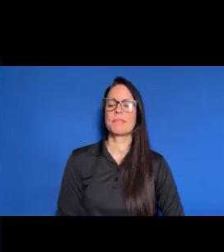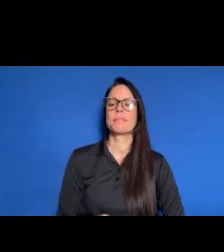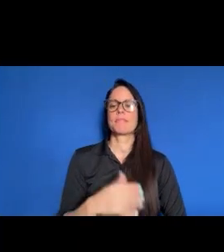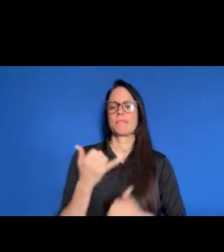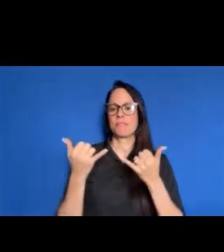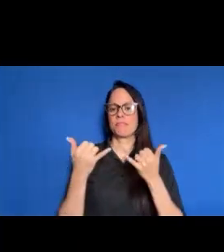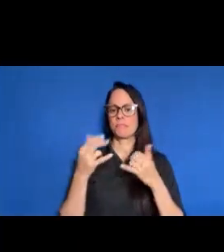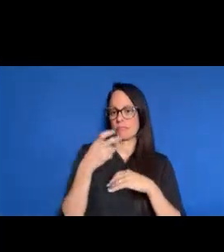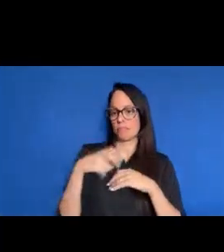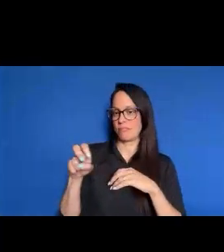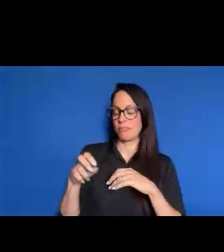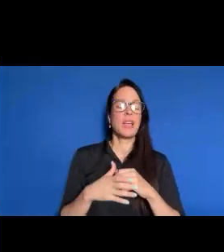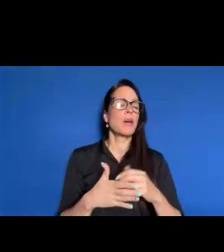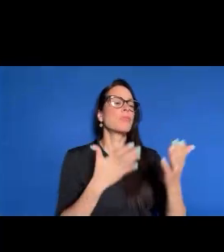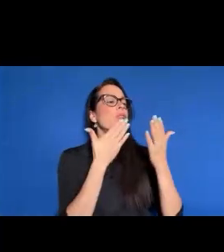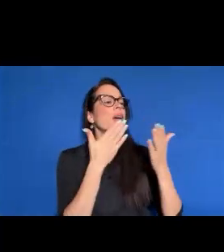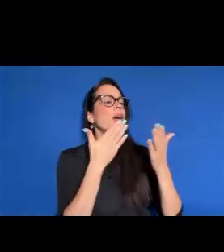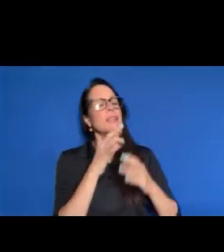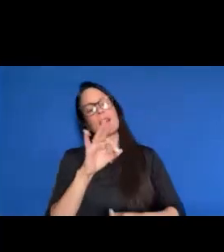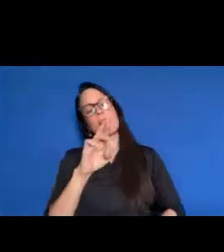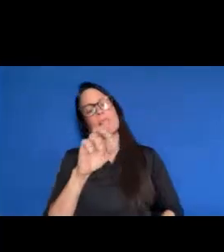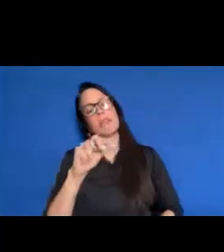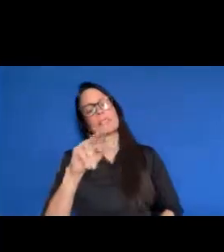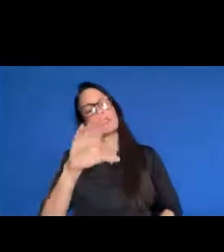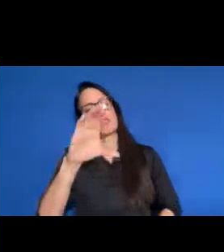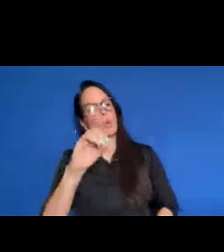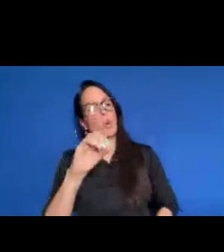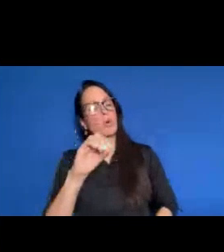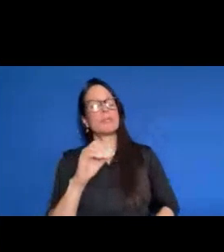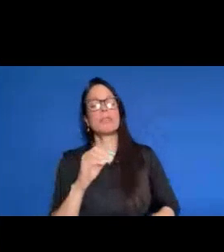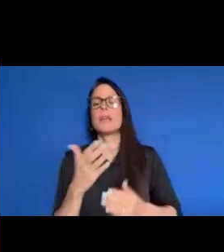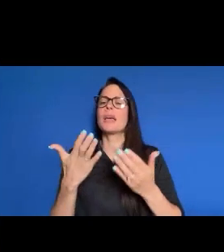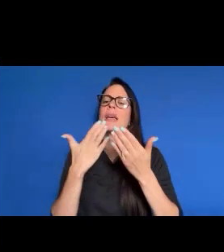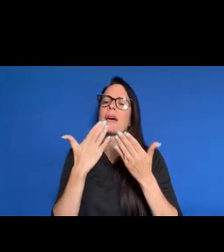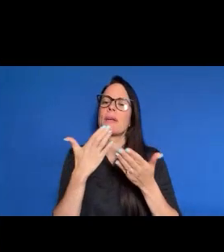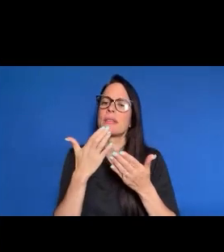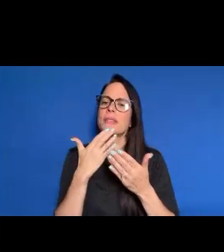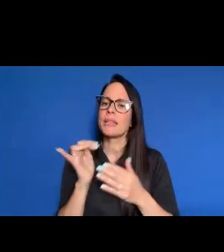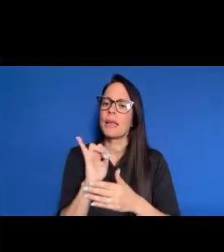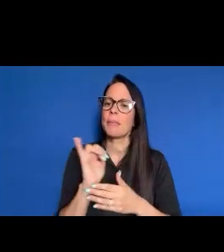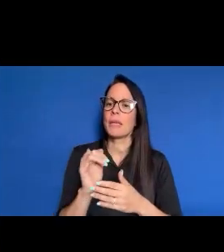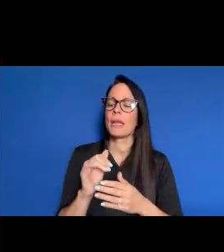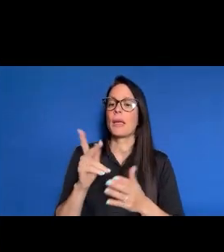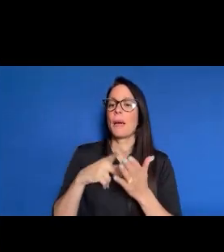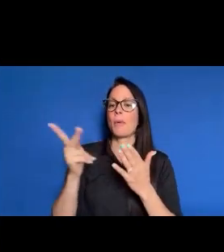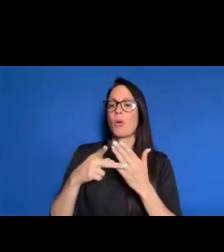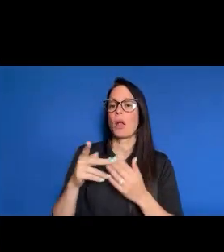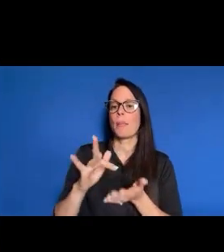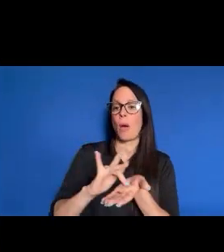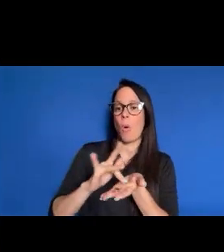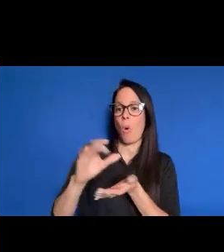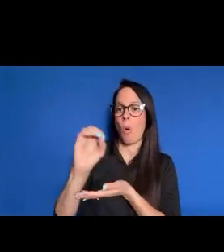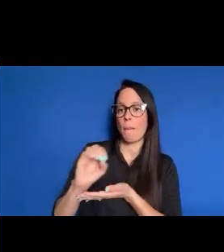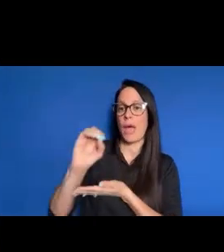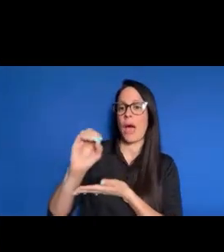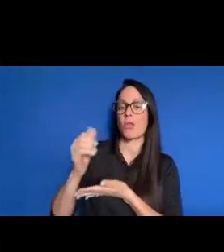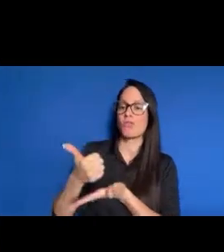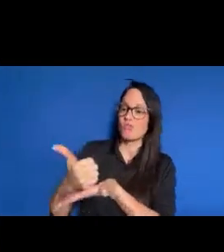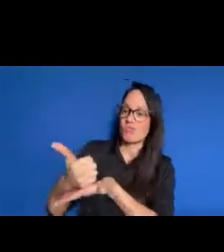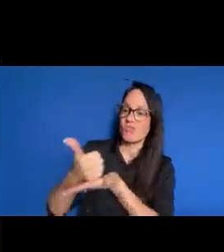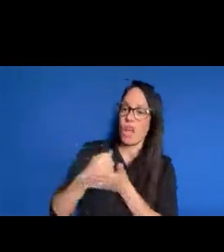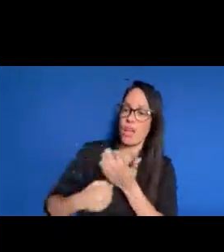Muchas gracias, Francisco. Quiero agradecer también, ¿verdad?, al personal del programa de opioides que han estado brindando apoyo a este comité desde el